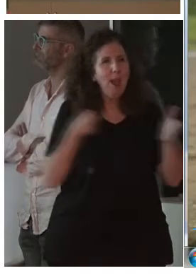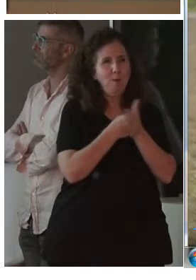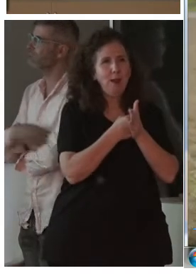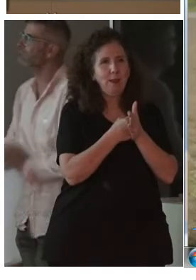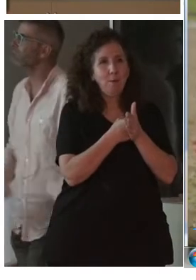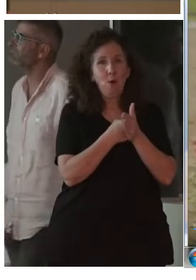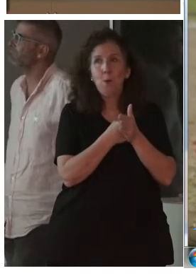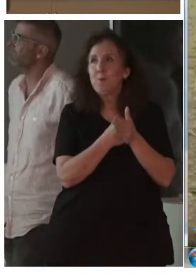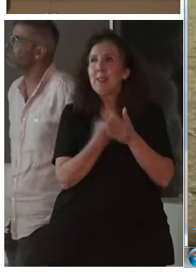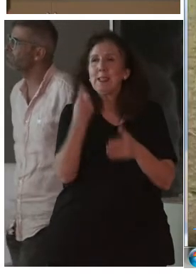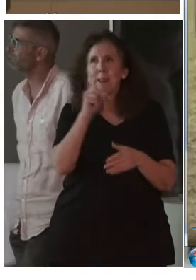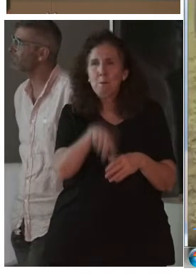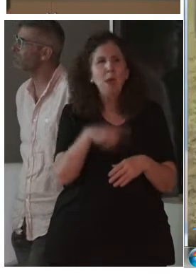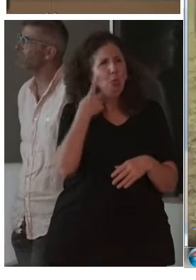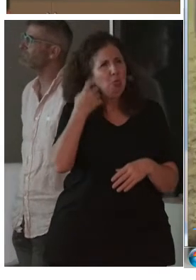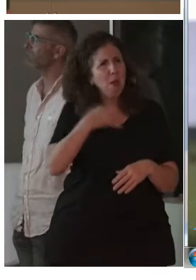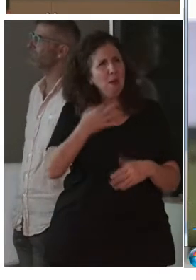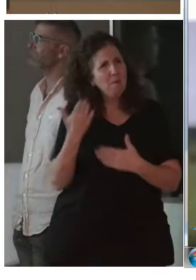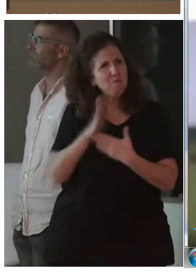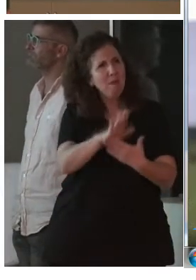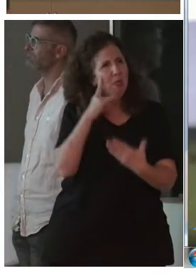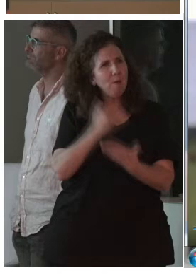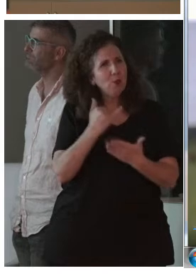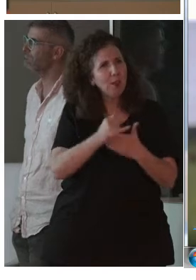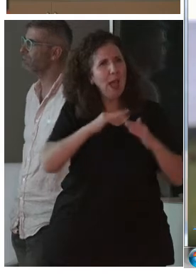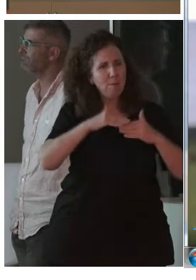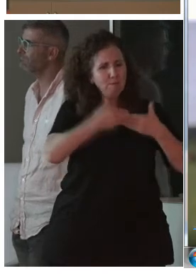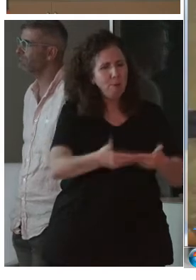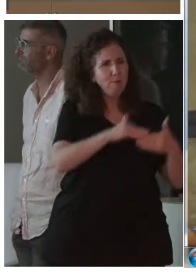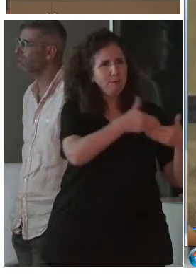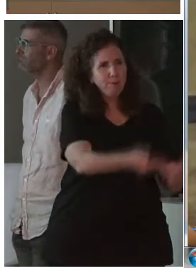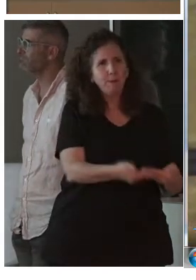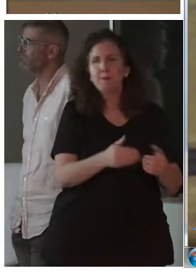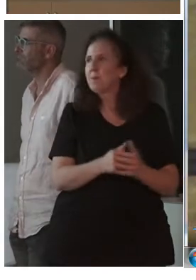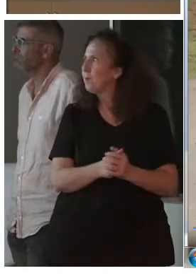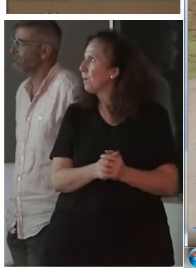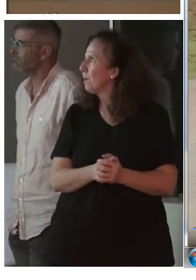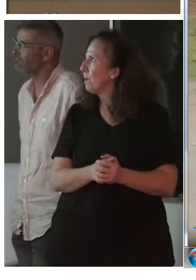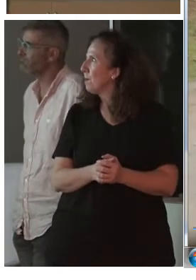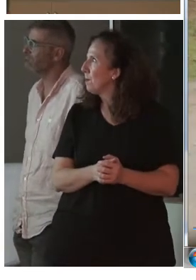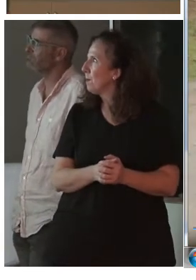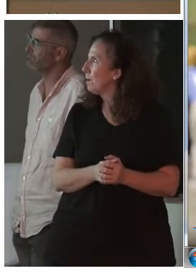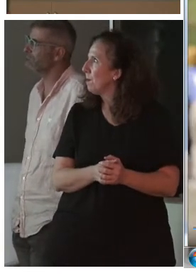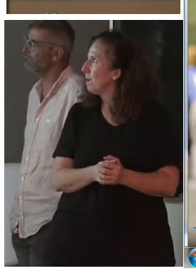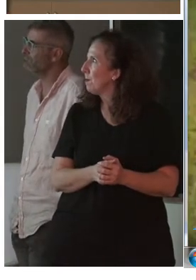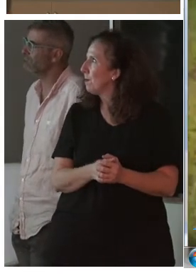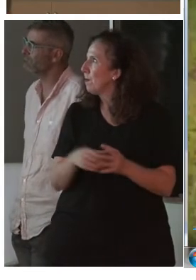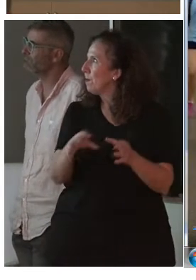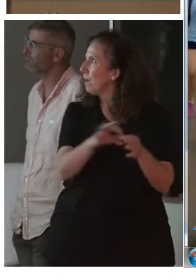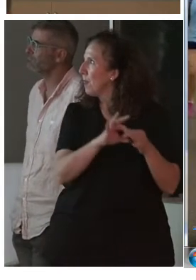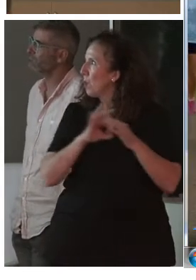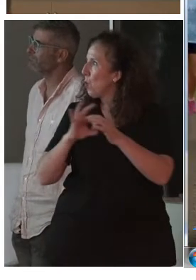también quieren un poco demostrarle al mundo que tenemos que eliminar barreras. La Marita... ¿Qué onda la fuerza de la